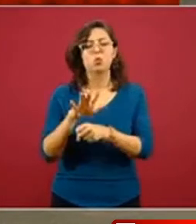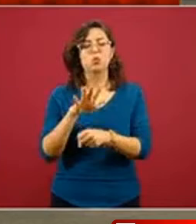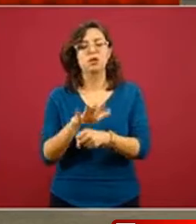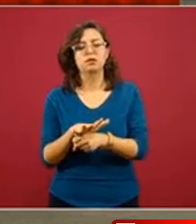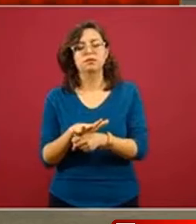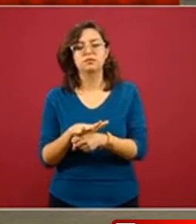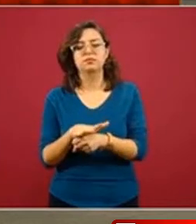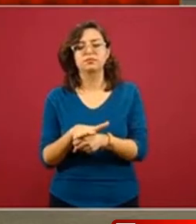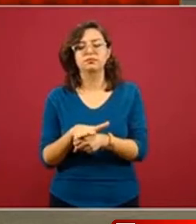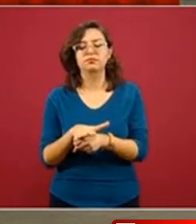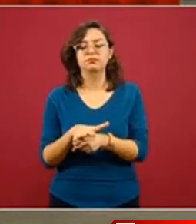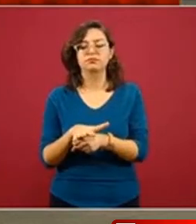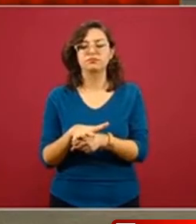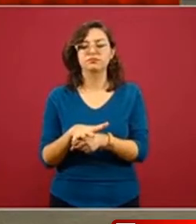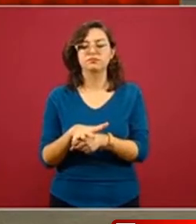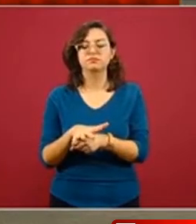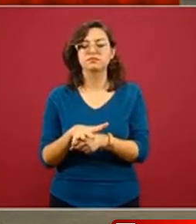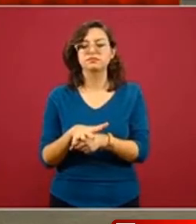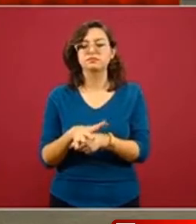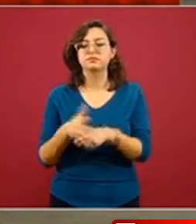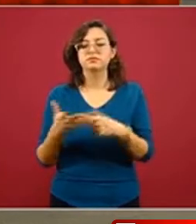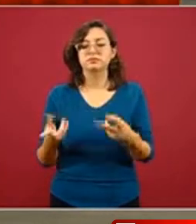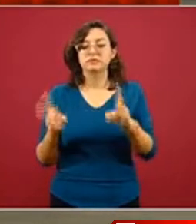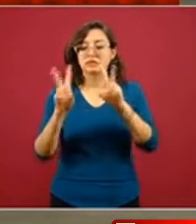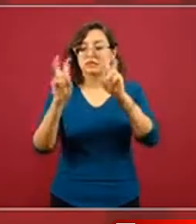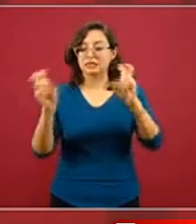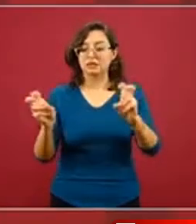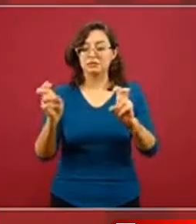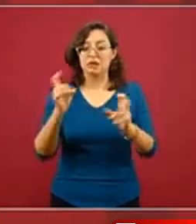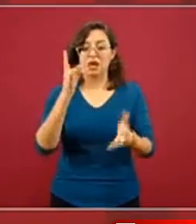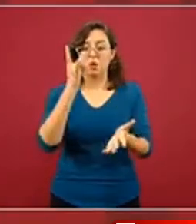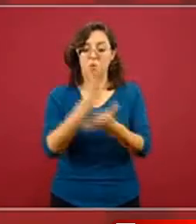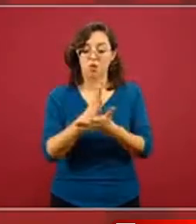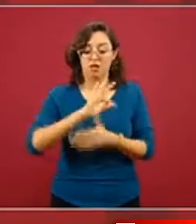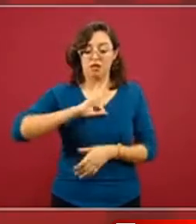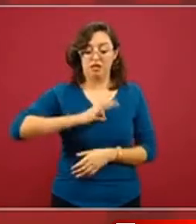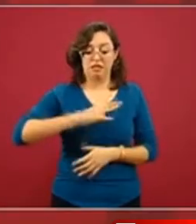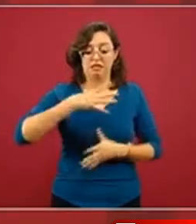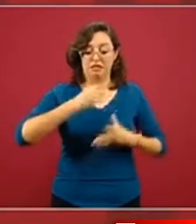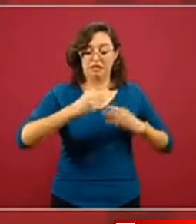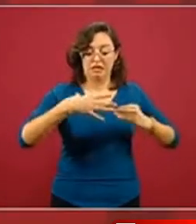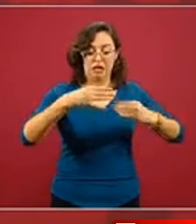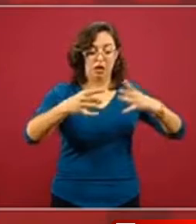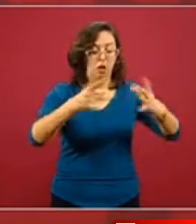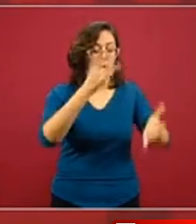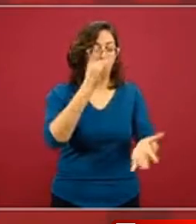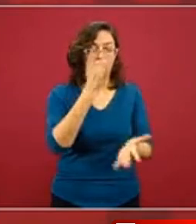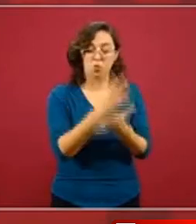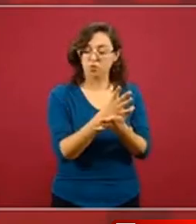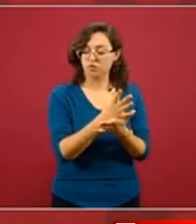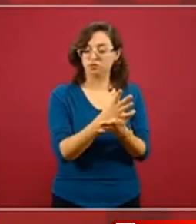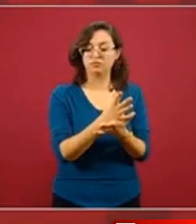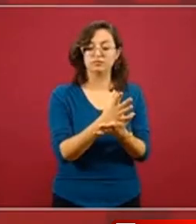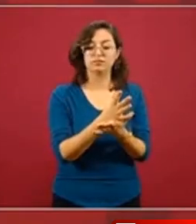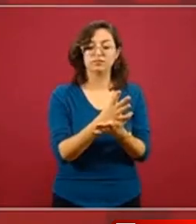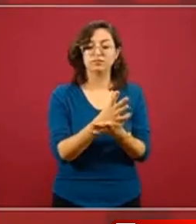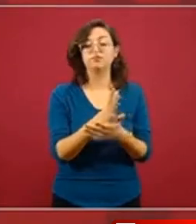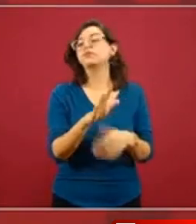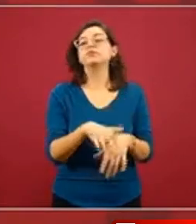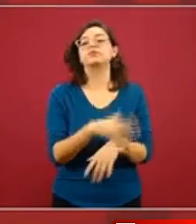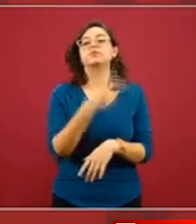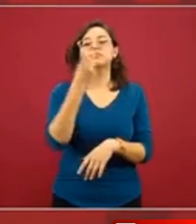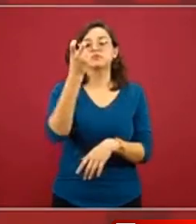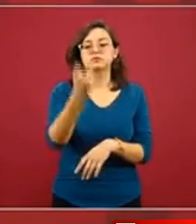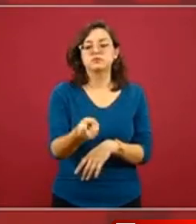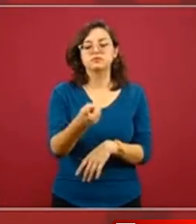las contingencias puramente sanitarias, las epidemias, las pandemias. Y por esa